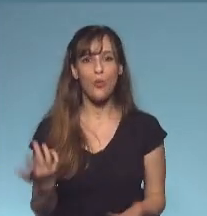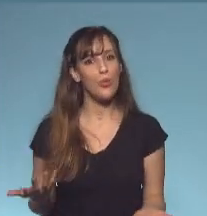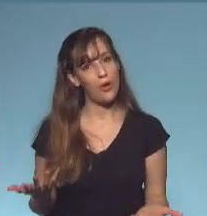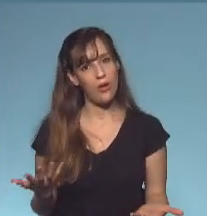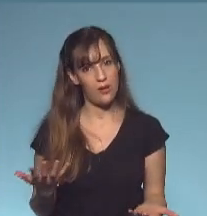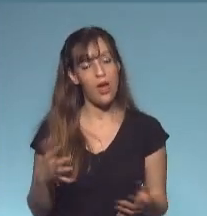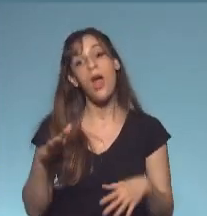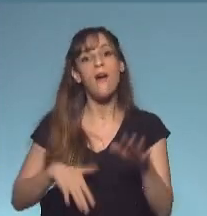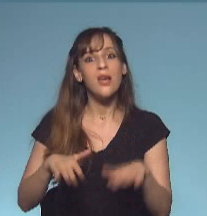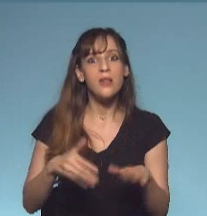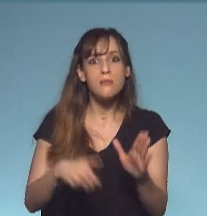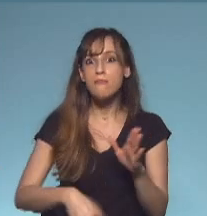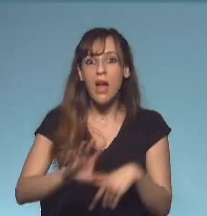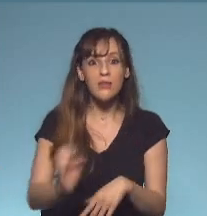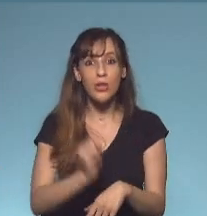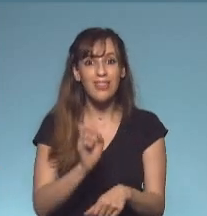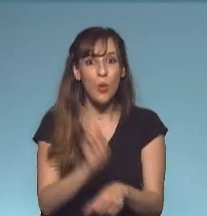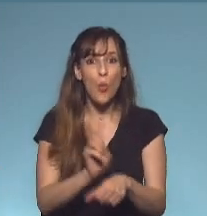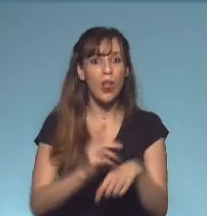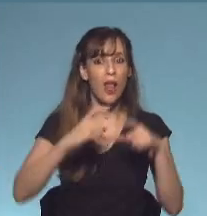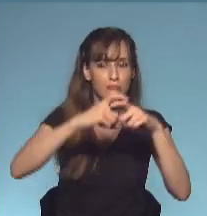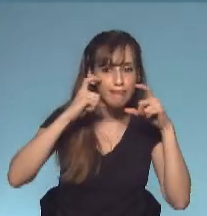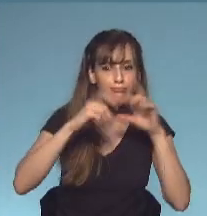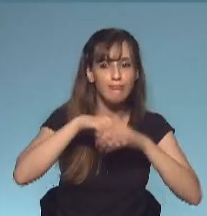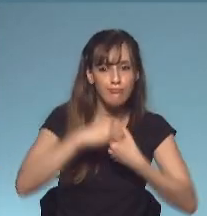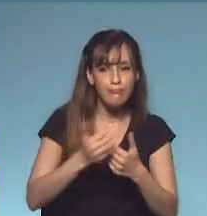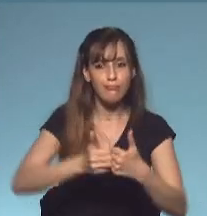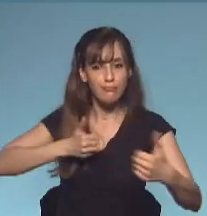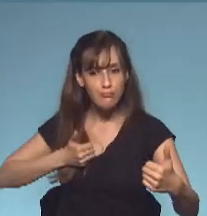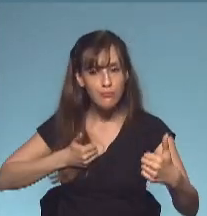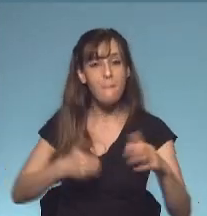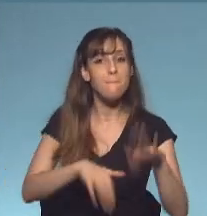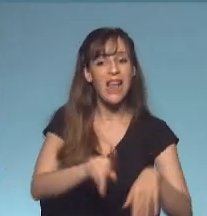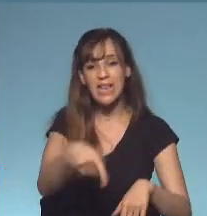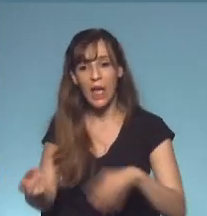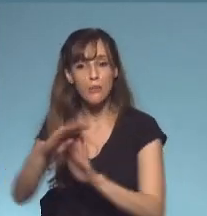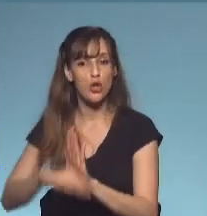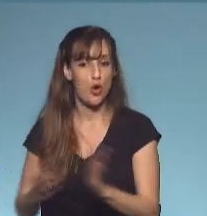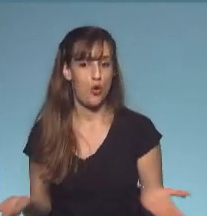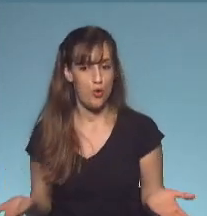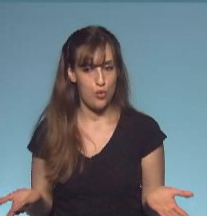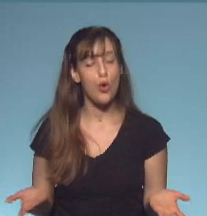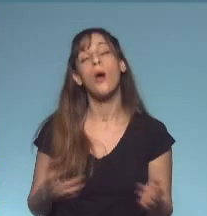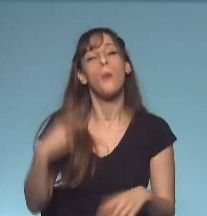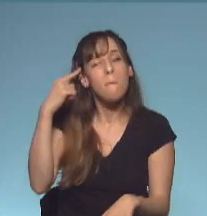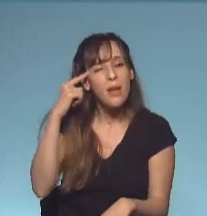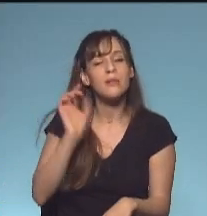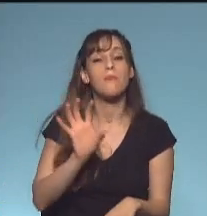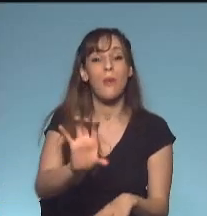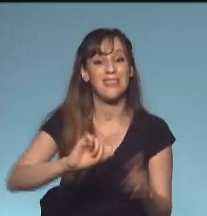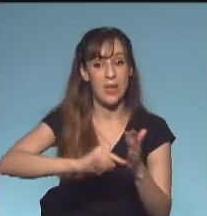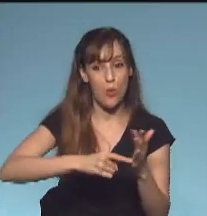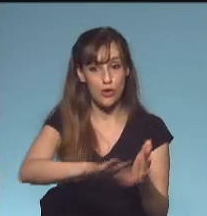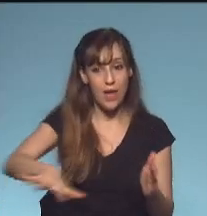más importantes que los protocolos que establecemos para las diferentes actividades. Piensen que la provincia de Buenos Aires es la